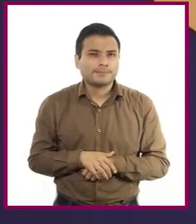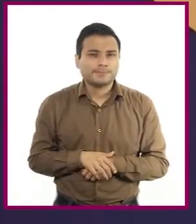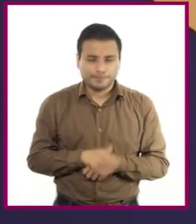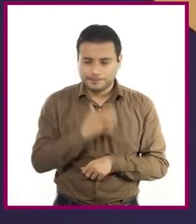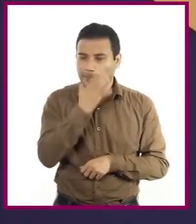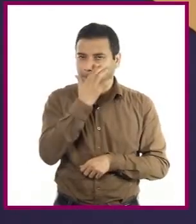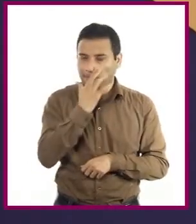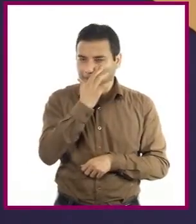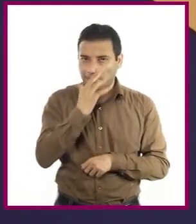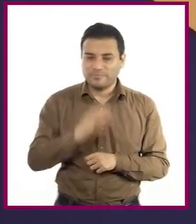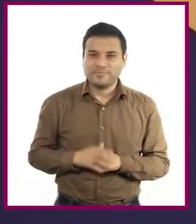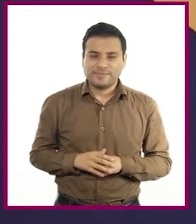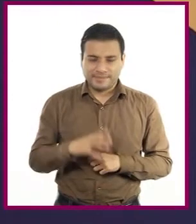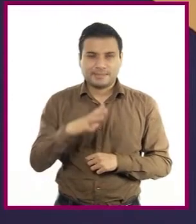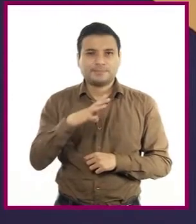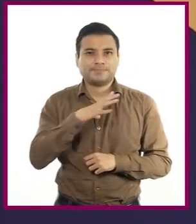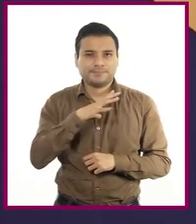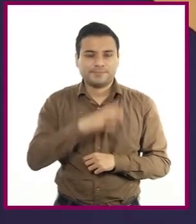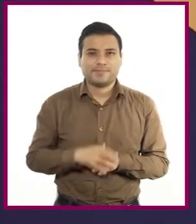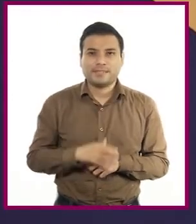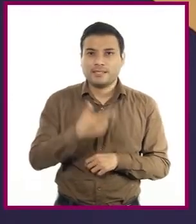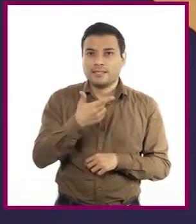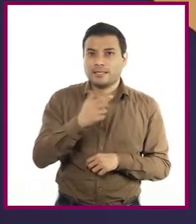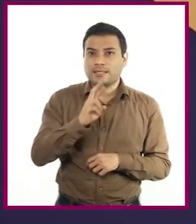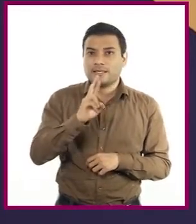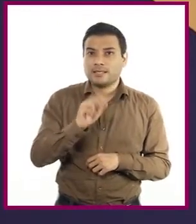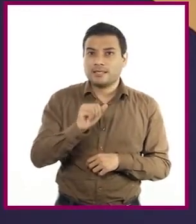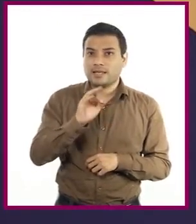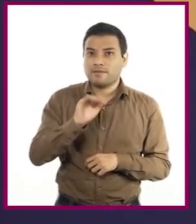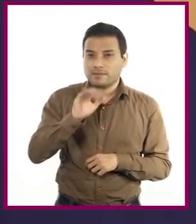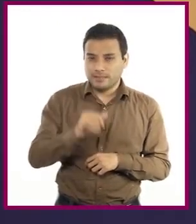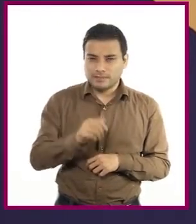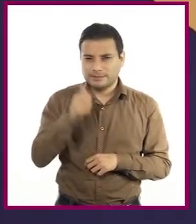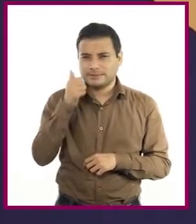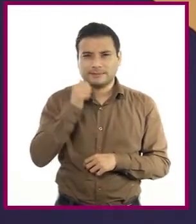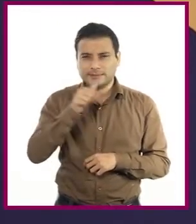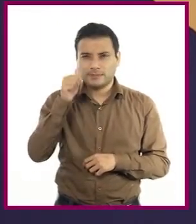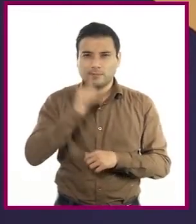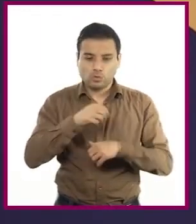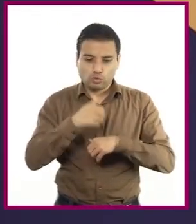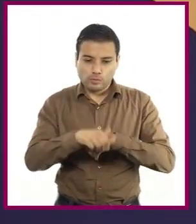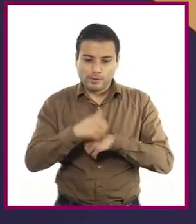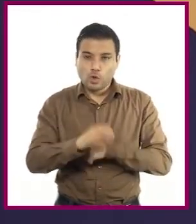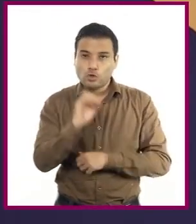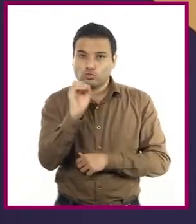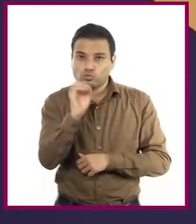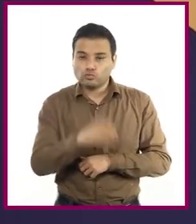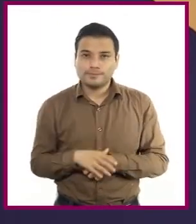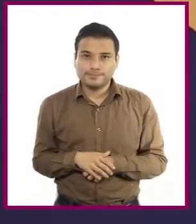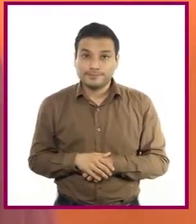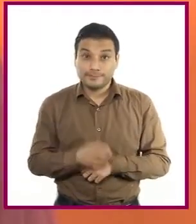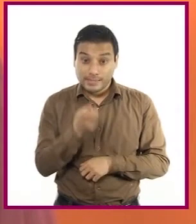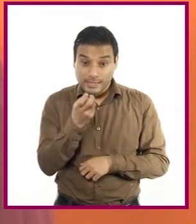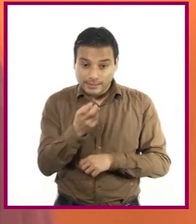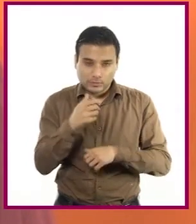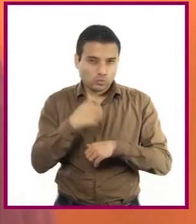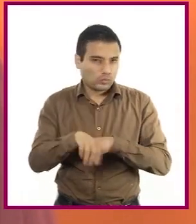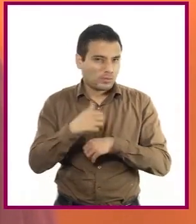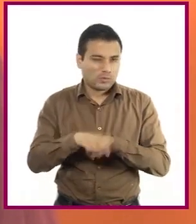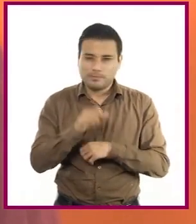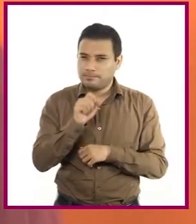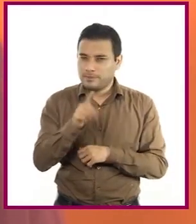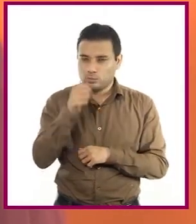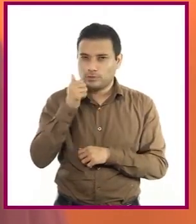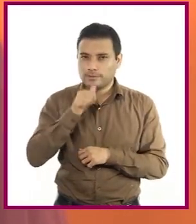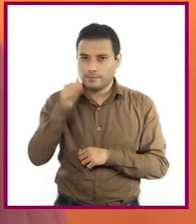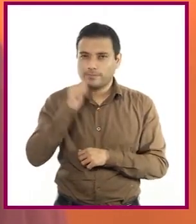de proporcionalidad directa siempre pasa por el 0. Así que la ordenada al origen siempre será este número. Aún hay